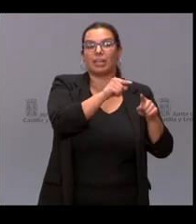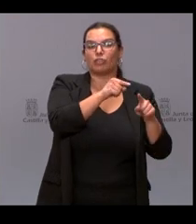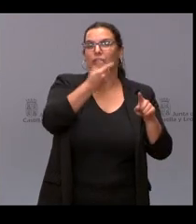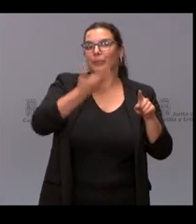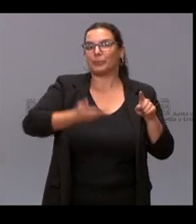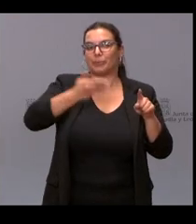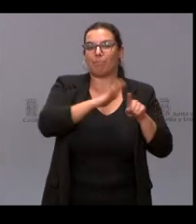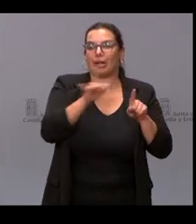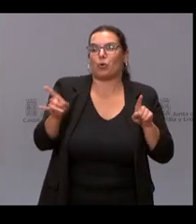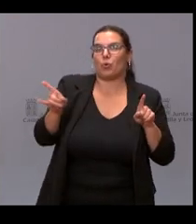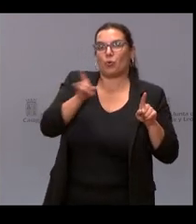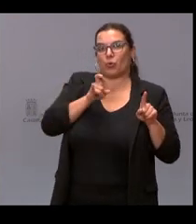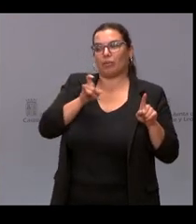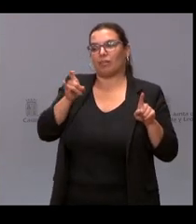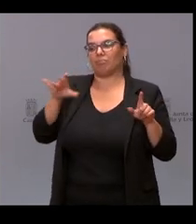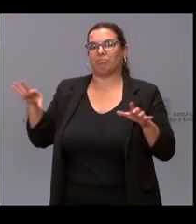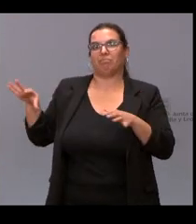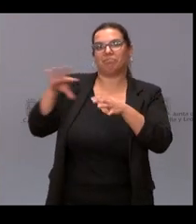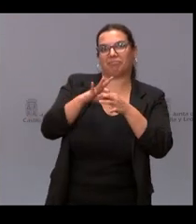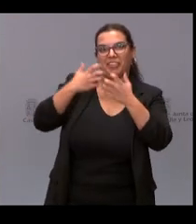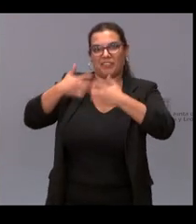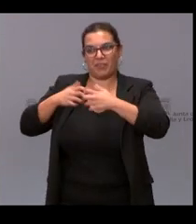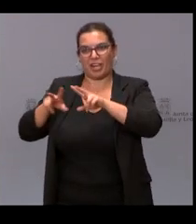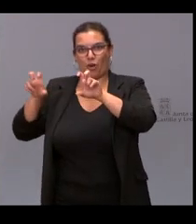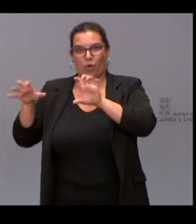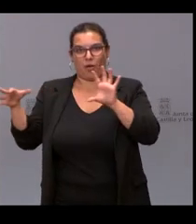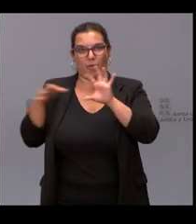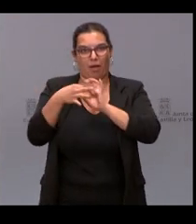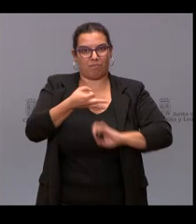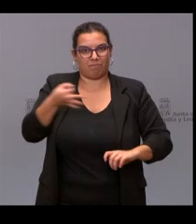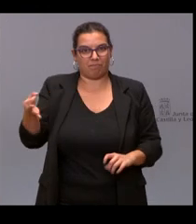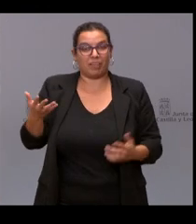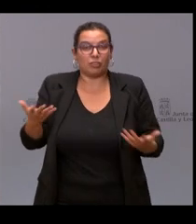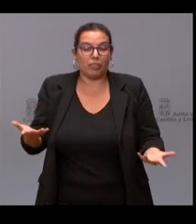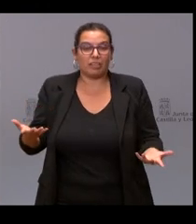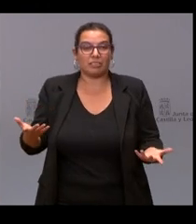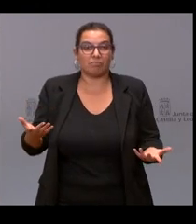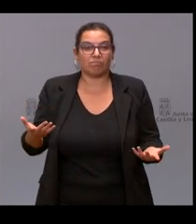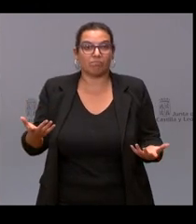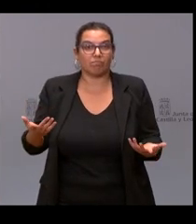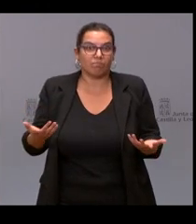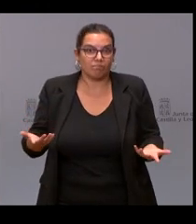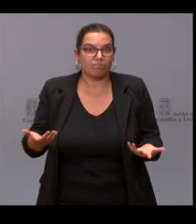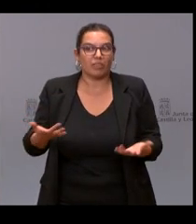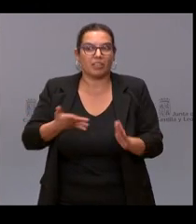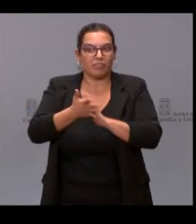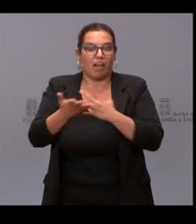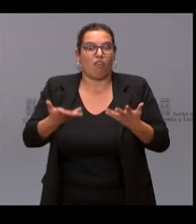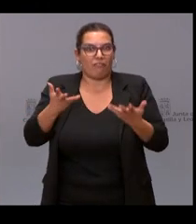decisivo a la hora de la instalación de esta nueva fábrica, por tanto, por cuanto bueno, pues dan